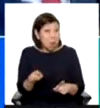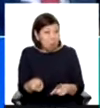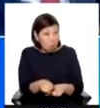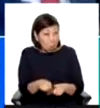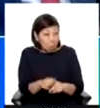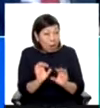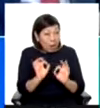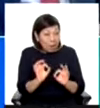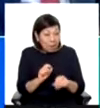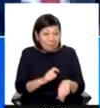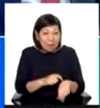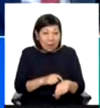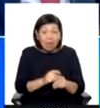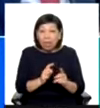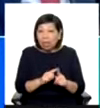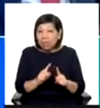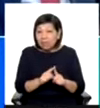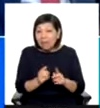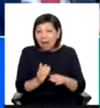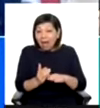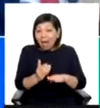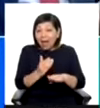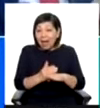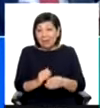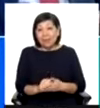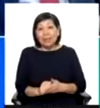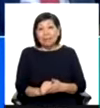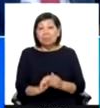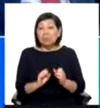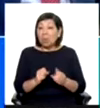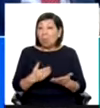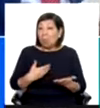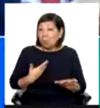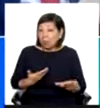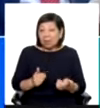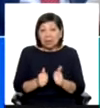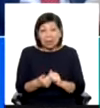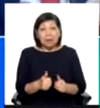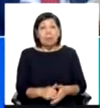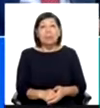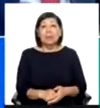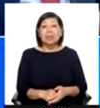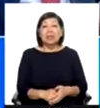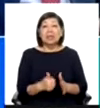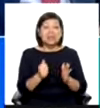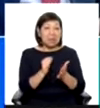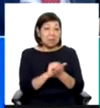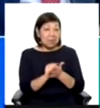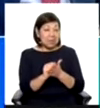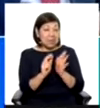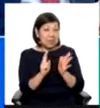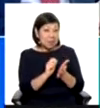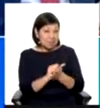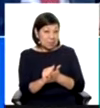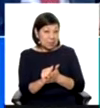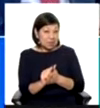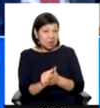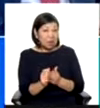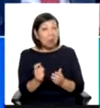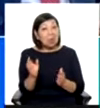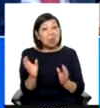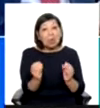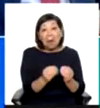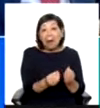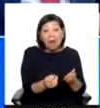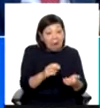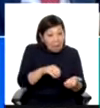¿Es no, corto? Son variedades precoces. Si una variedad puede tardar, por ejemplo, 6 meses, 7 meses, estas se van a